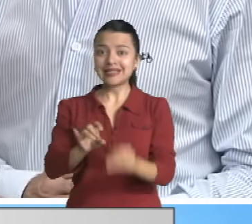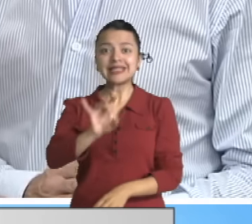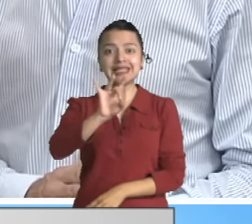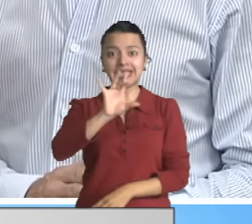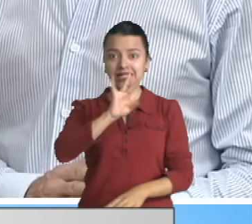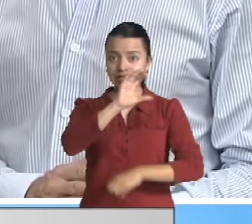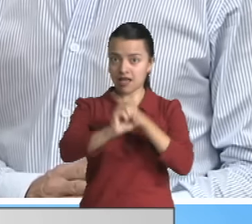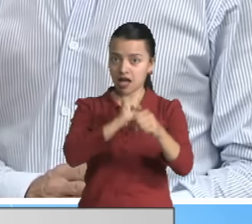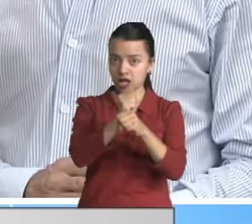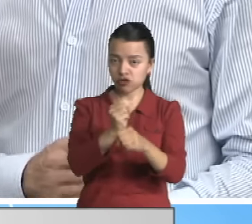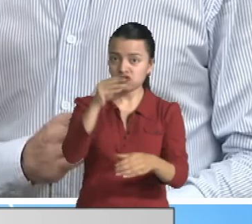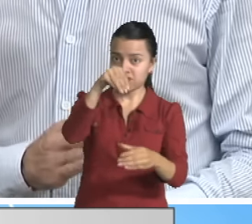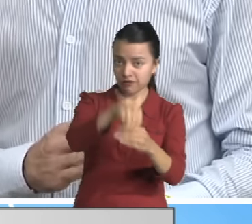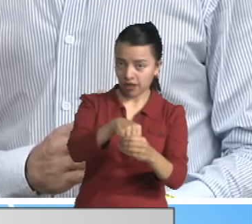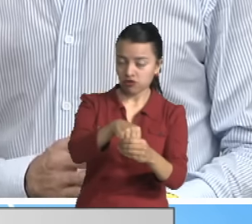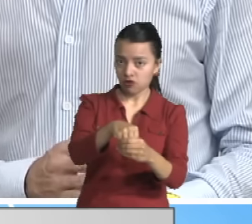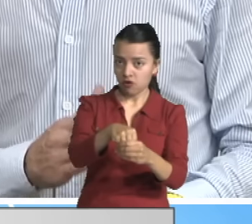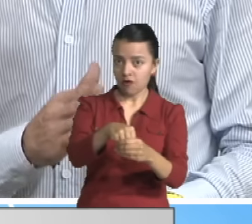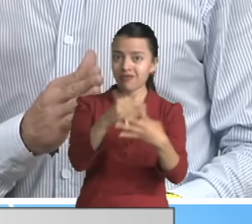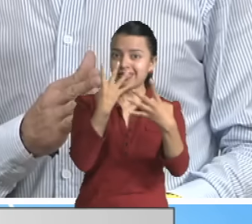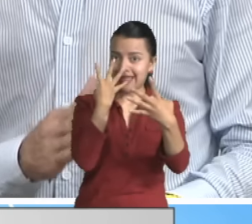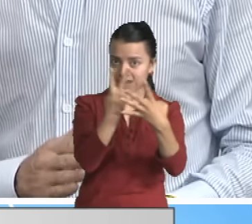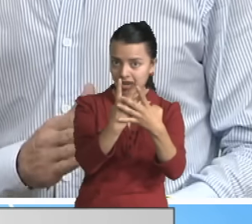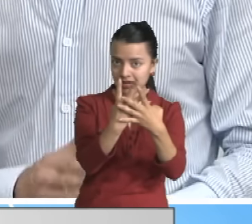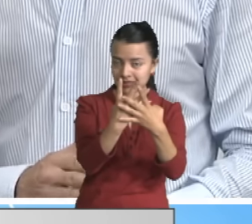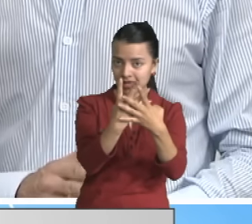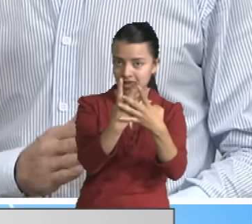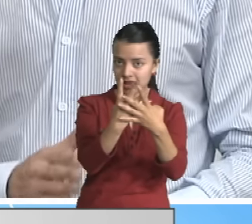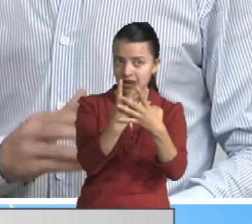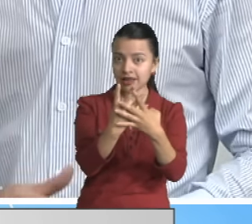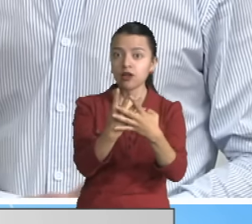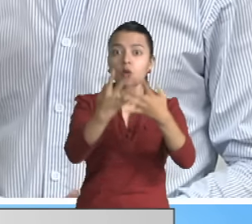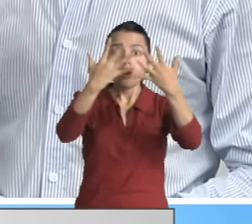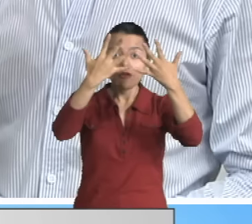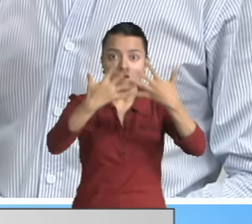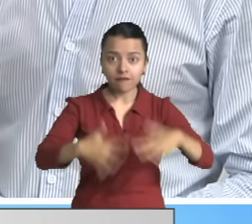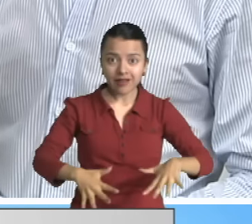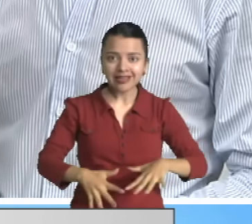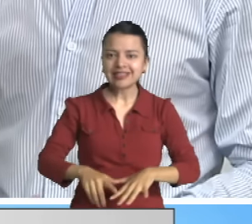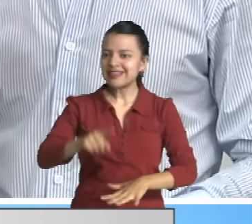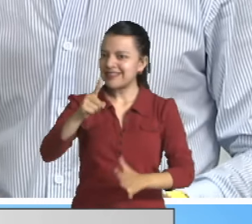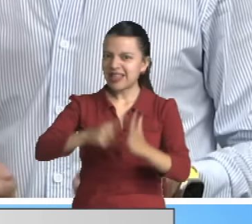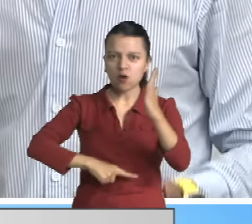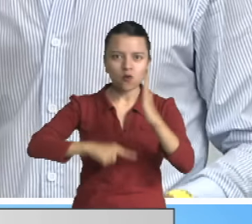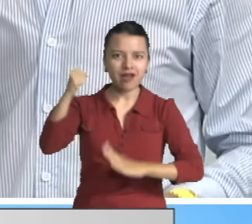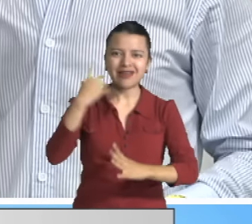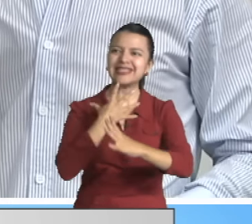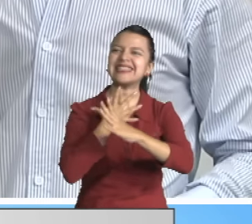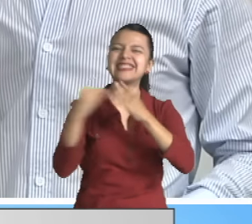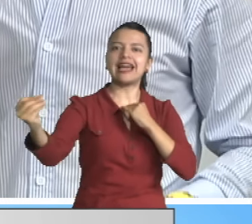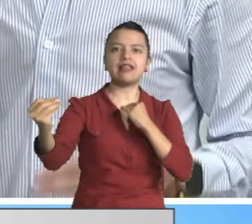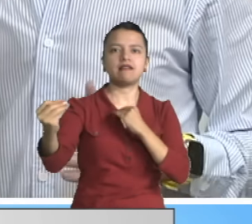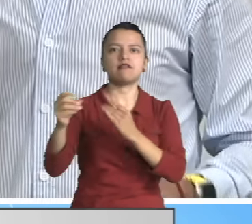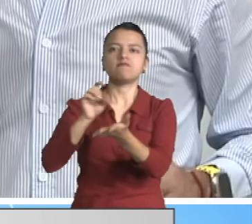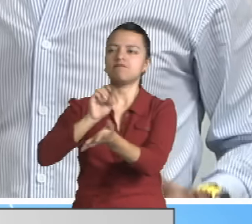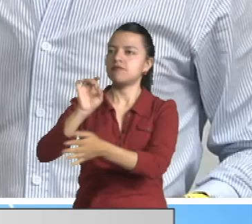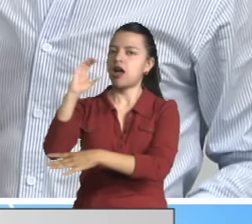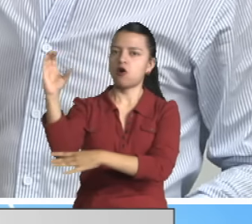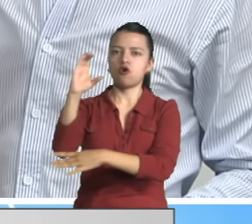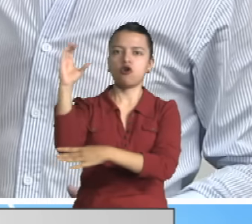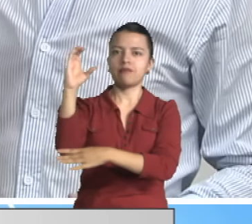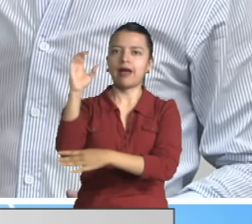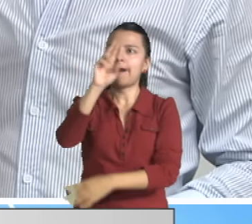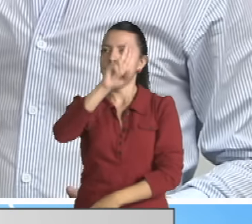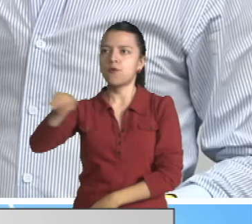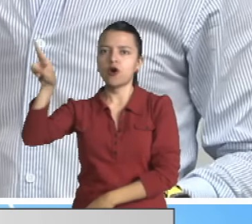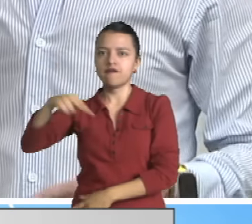meses de prisión, inmediatamente paga su pena, tiene que ser expulsado del país. Este es un precedente muy importante y que sepa cualquier